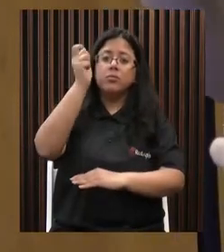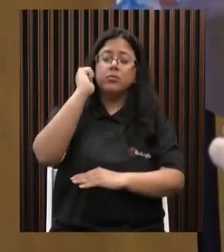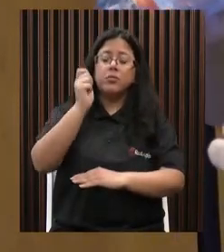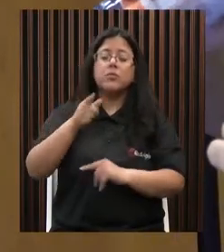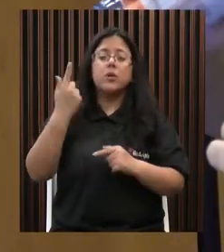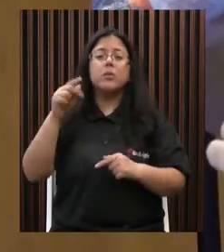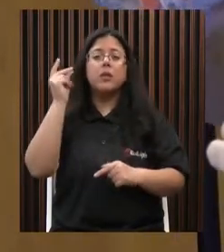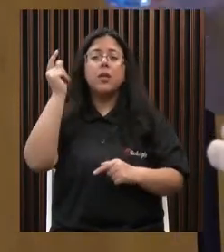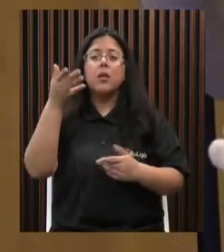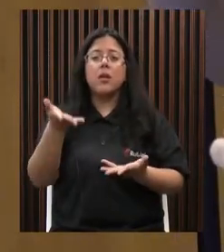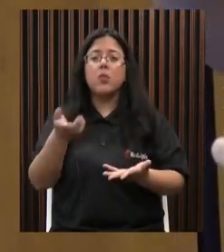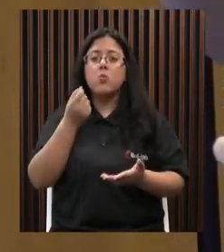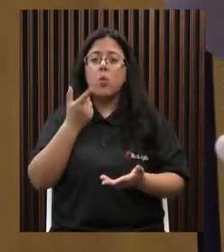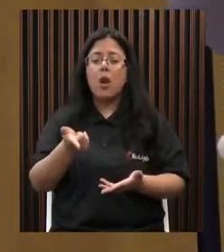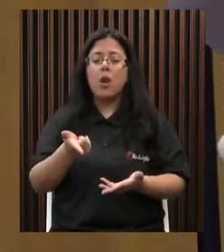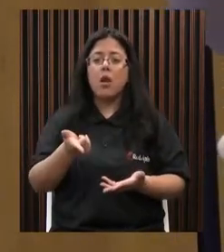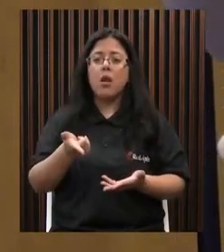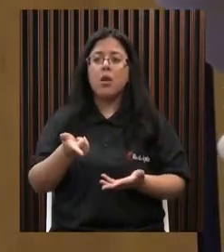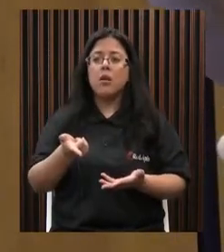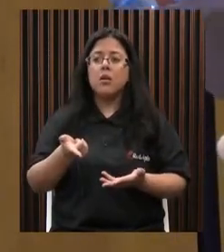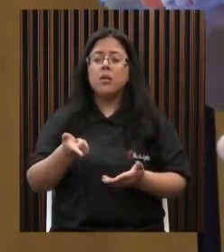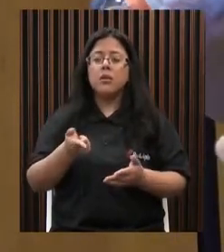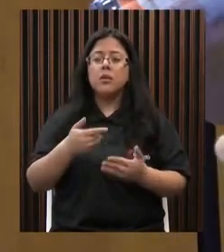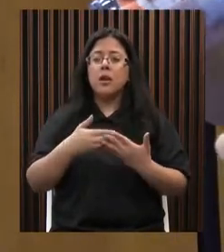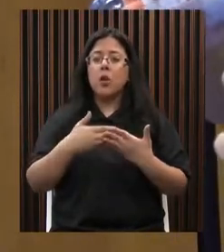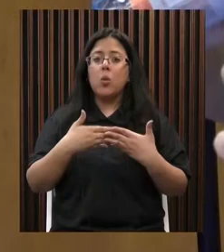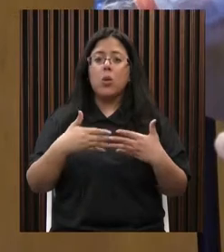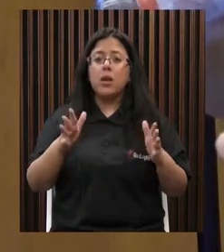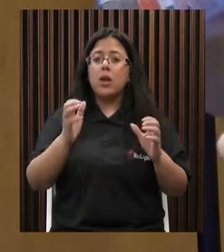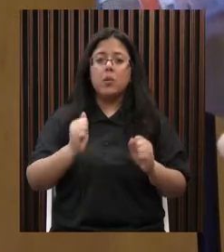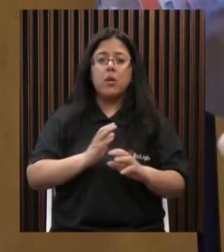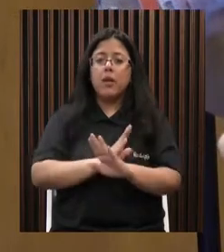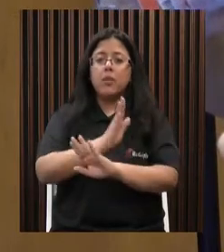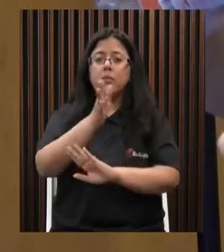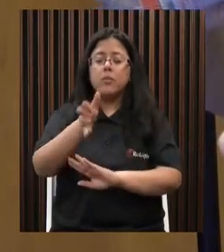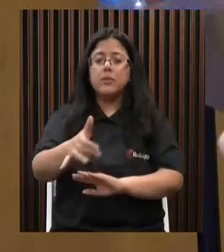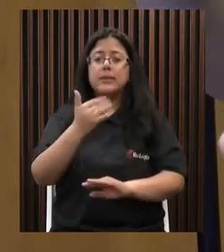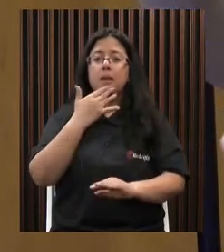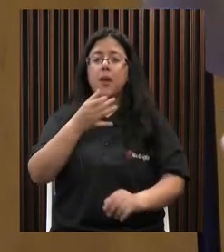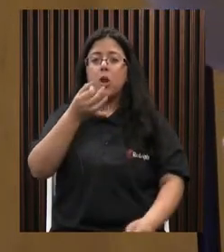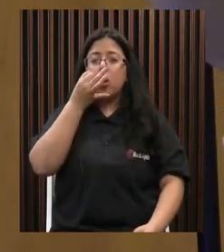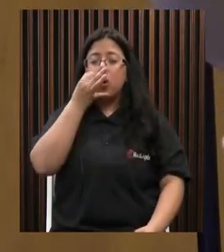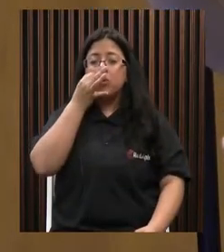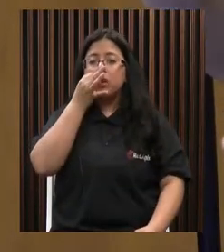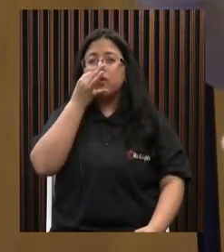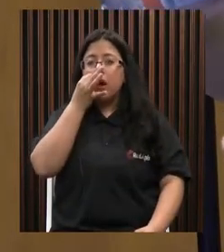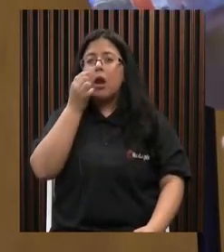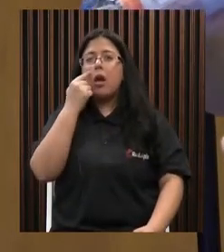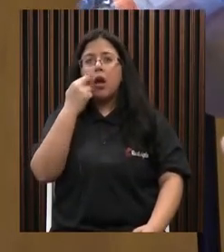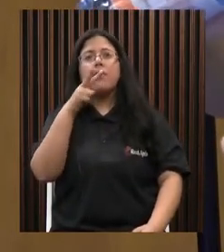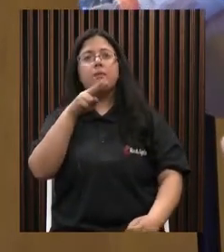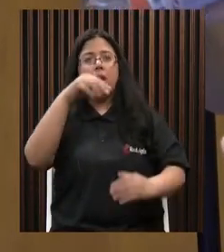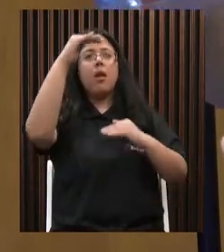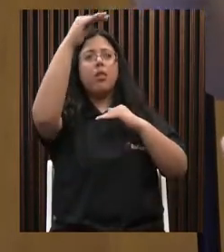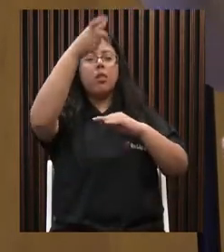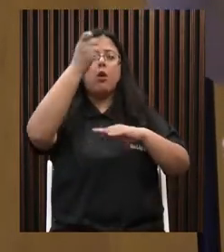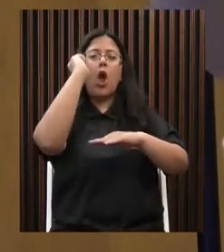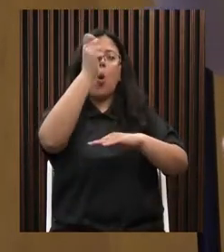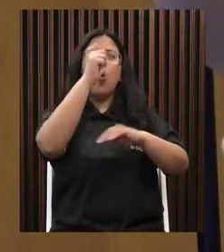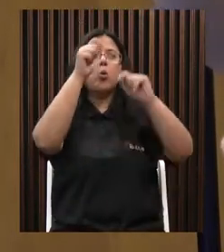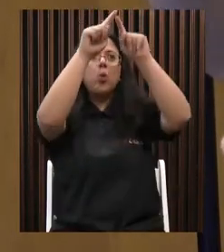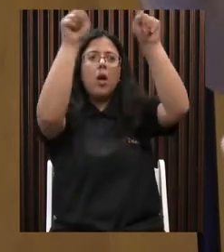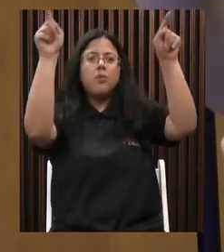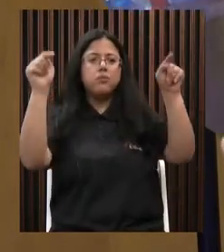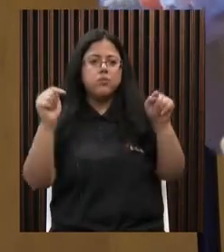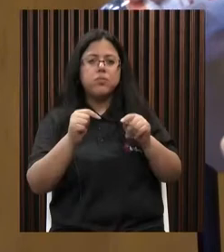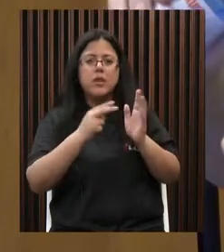la idea era que cualquiera pudiese ir ahí y pudiese observar esta escultura que representaba la